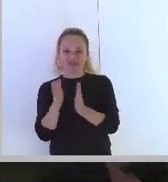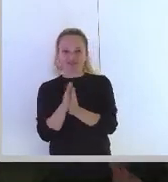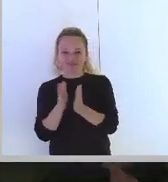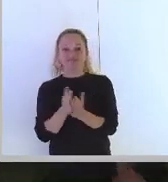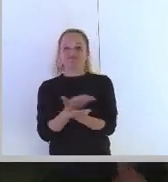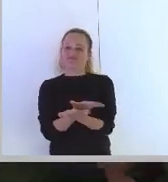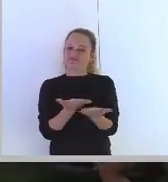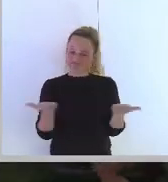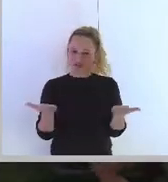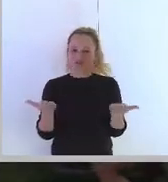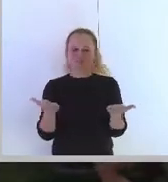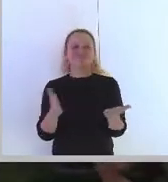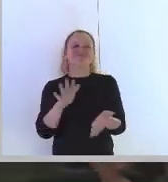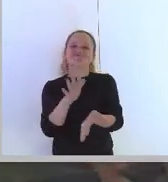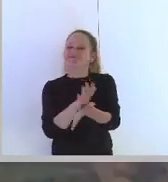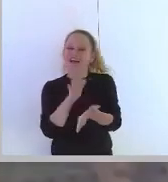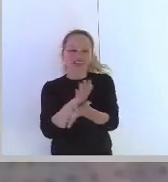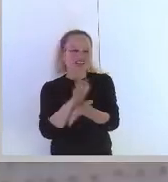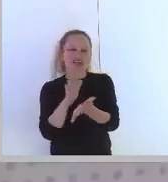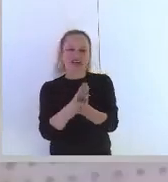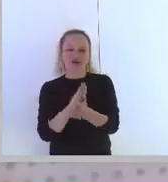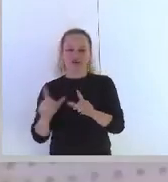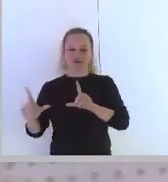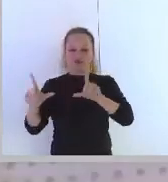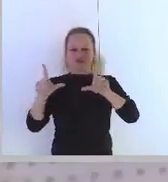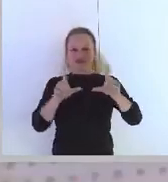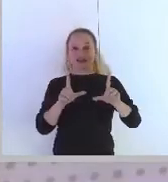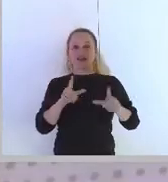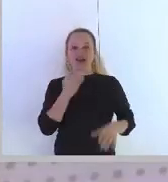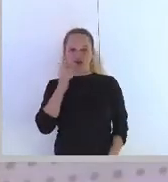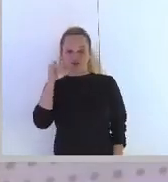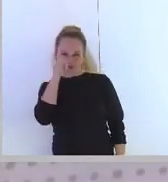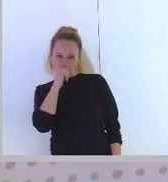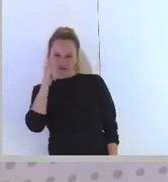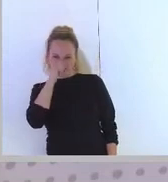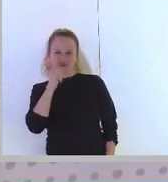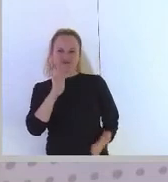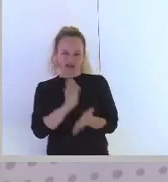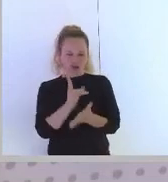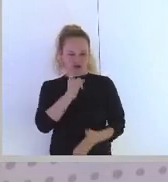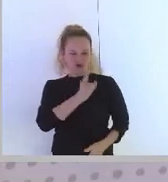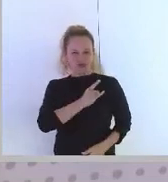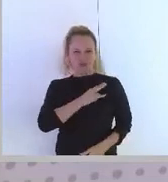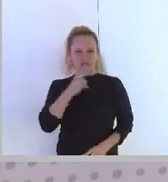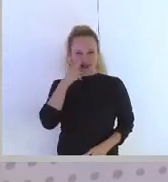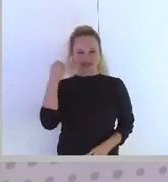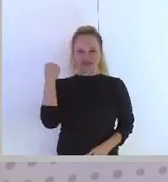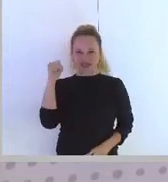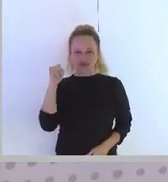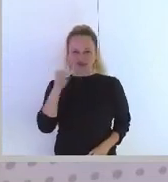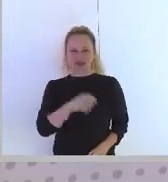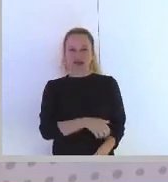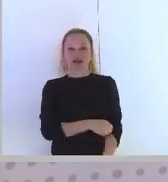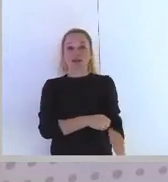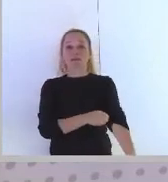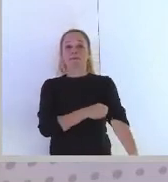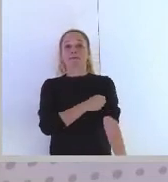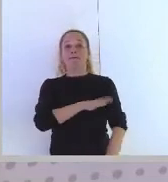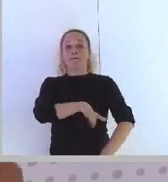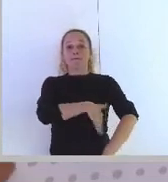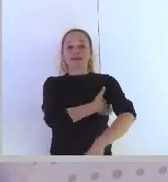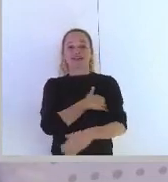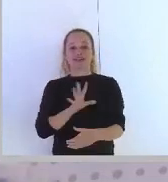todos queremos ese diploma. Va a estar firmado por Claxo, por la Universidad Nacional y por el Ministerio